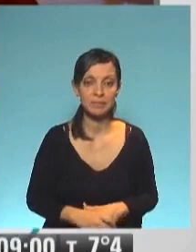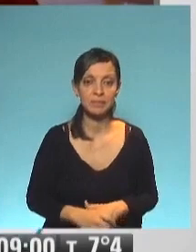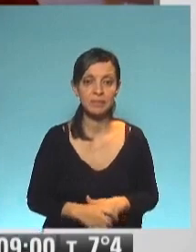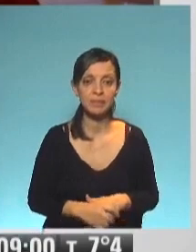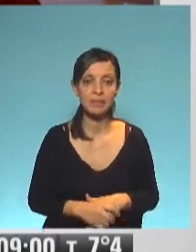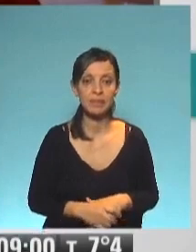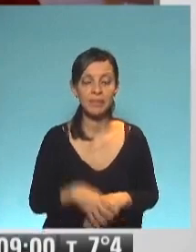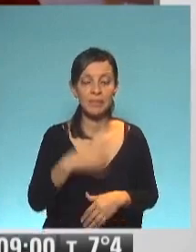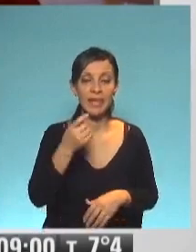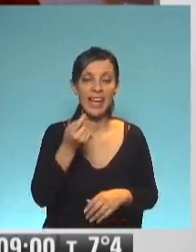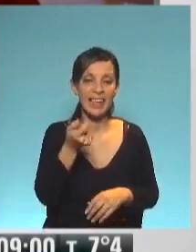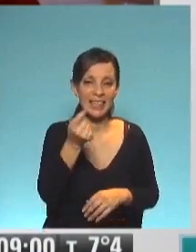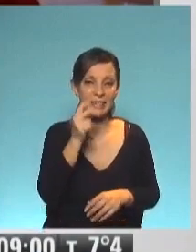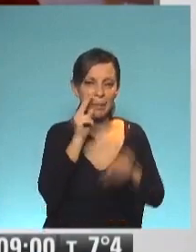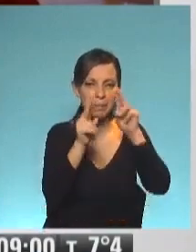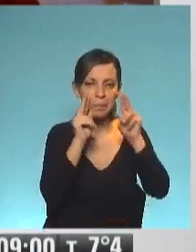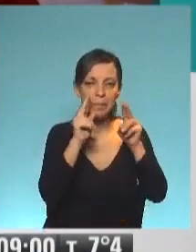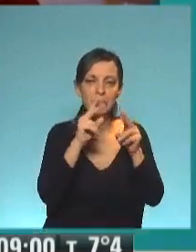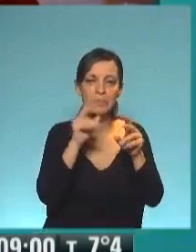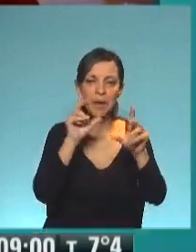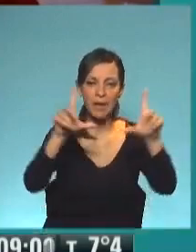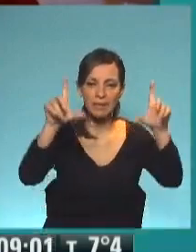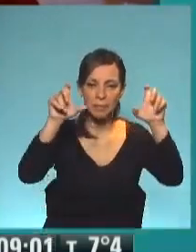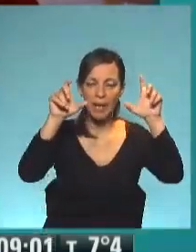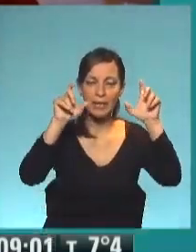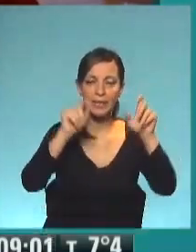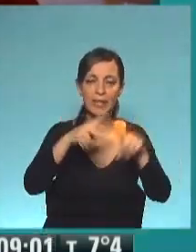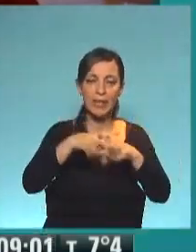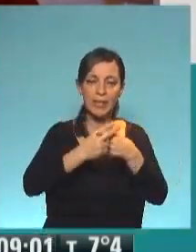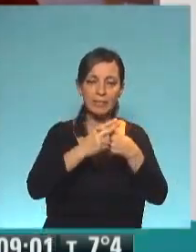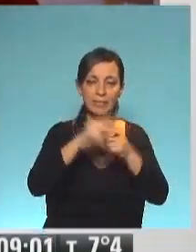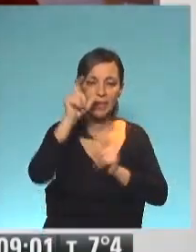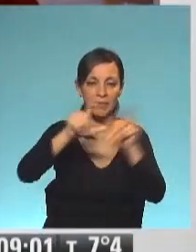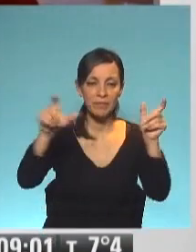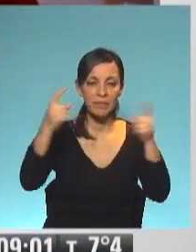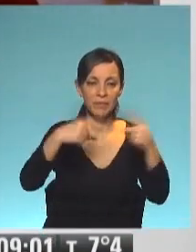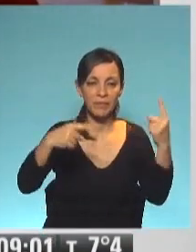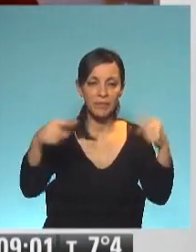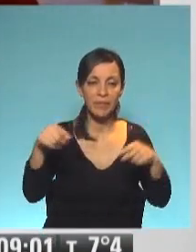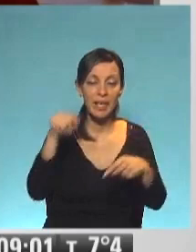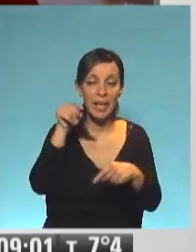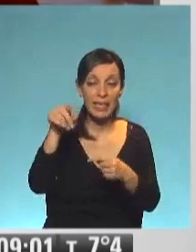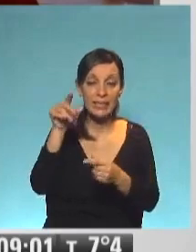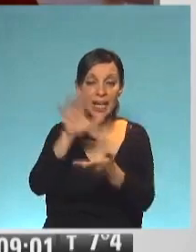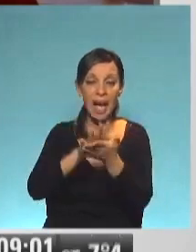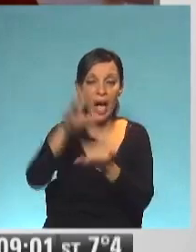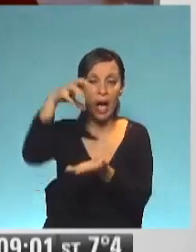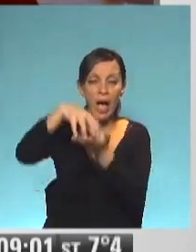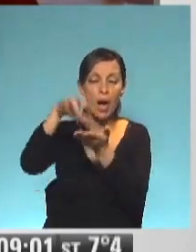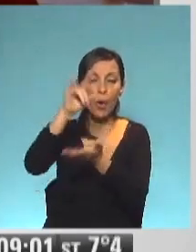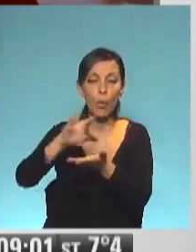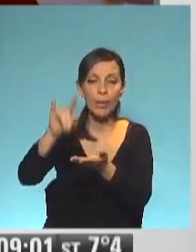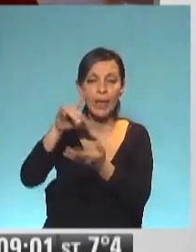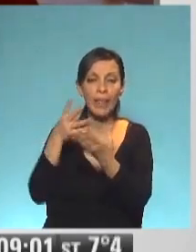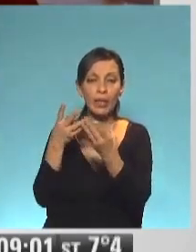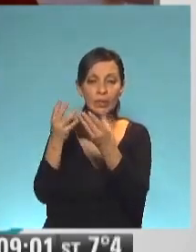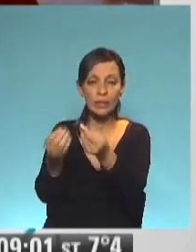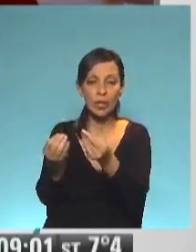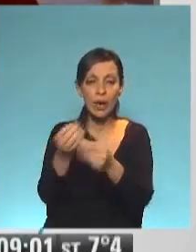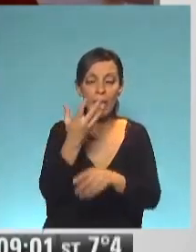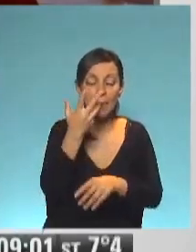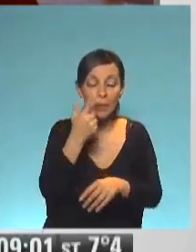de los técnicos trabajando. Esa es la unidad de contención. Ahora se va a crear una plataforma que me gustaría que me